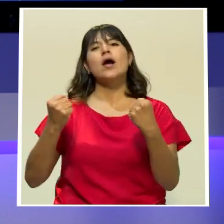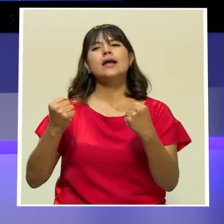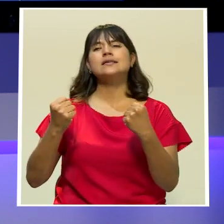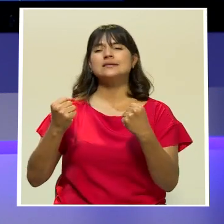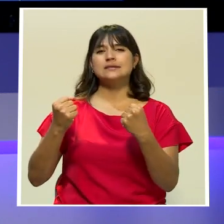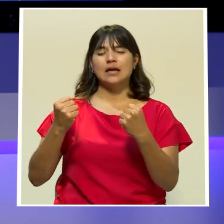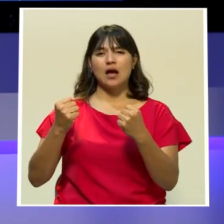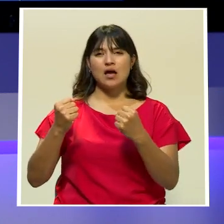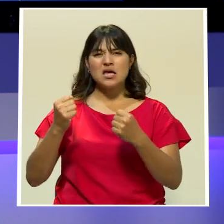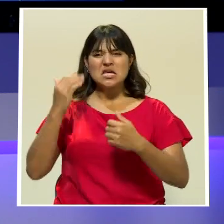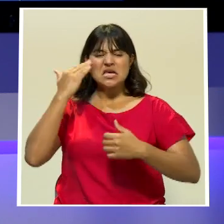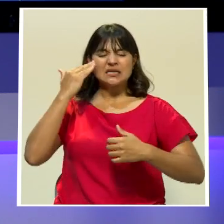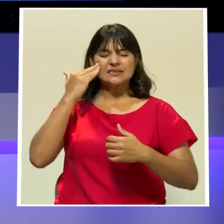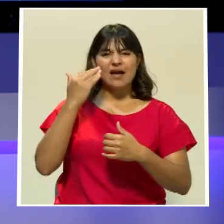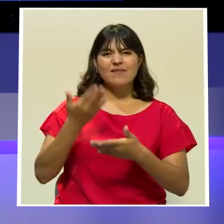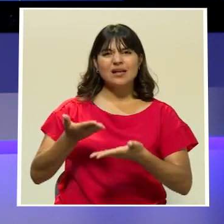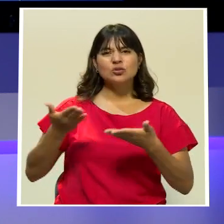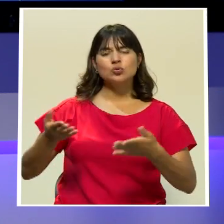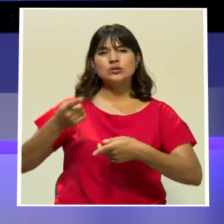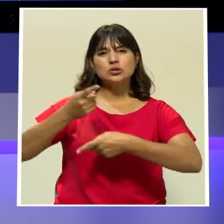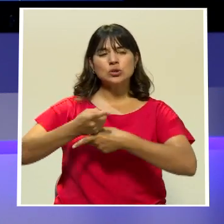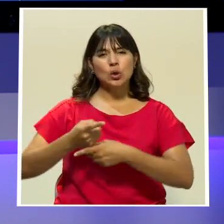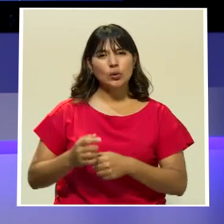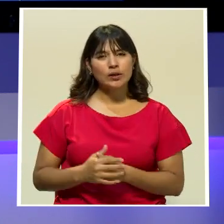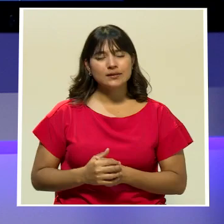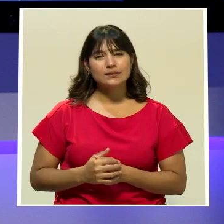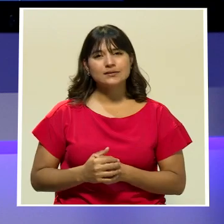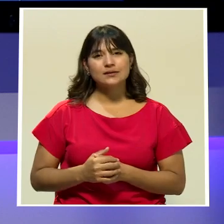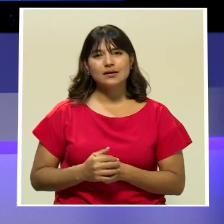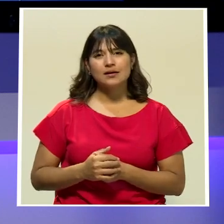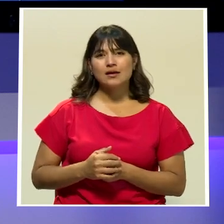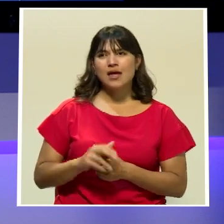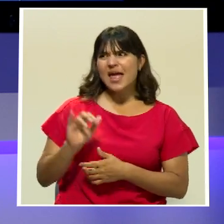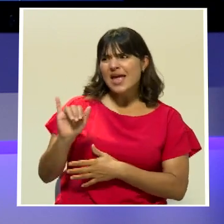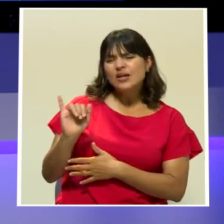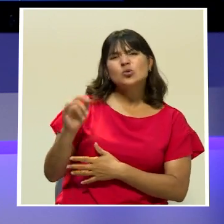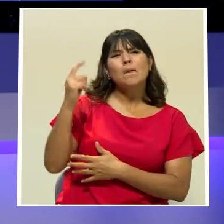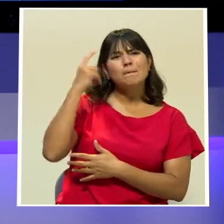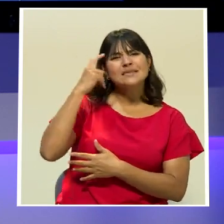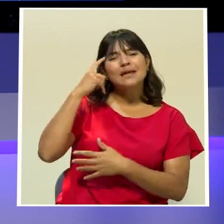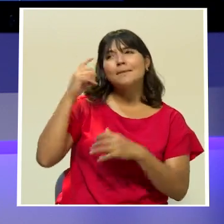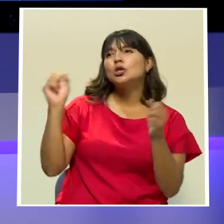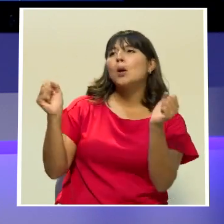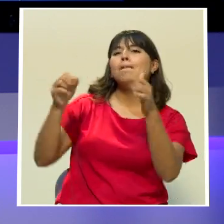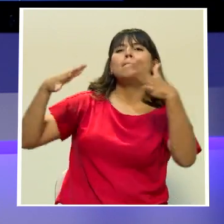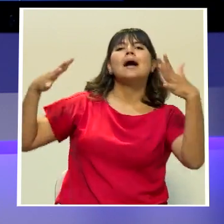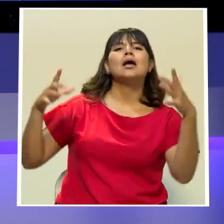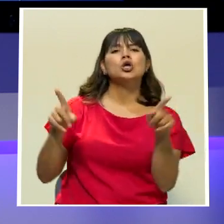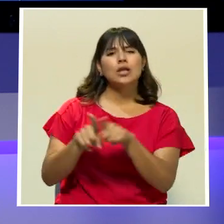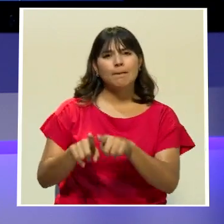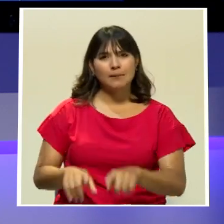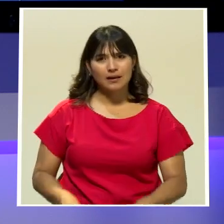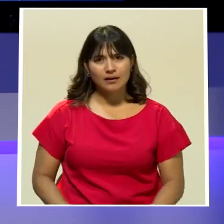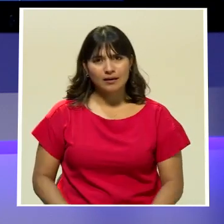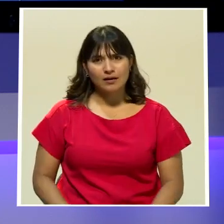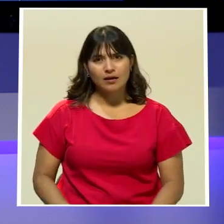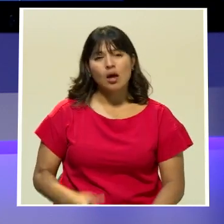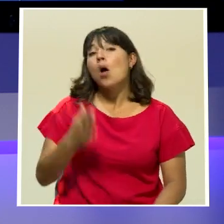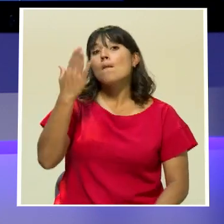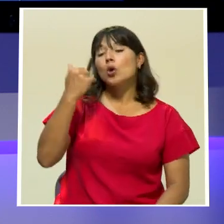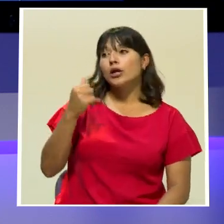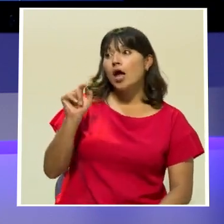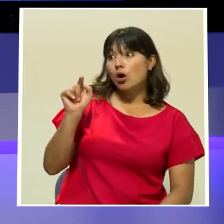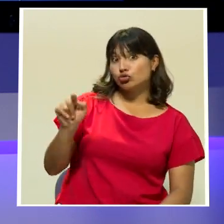uribista o fujimorista. Es pensamiento mágico también, porque, señora, al frente de su